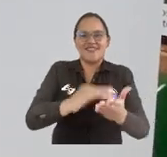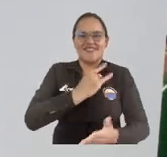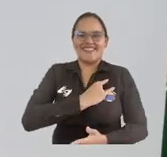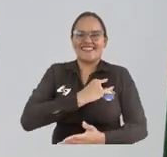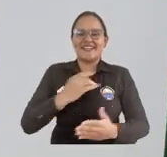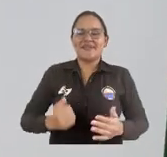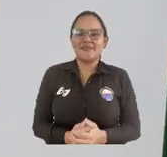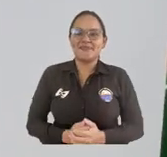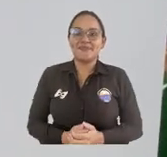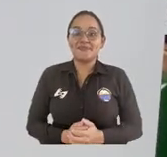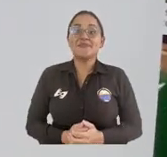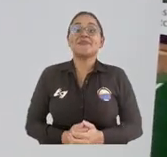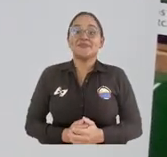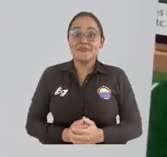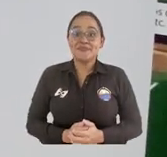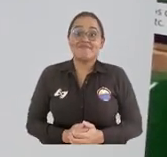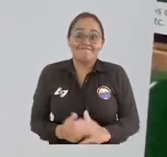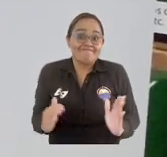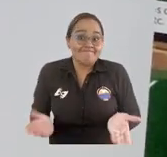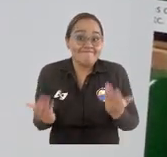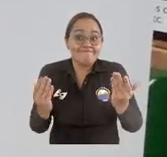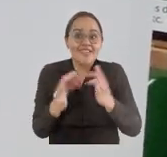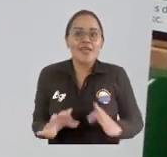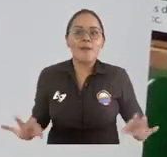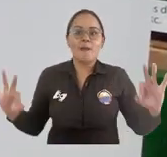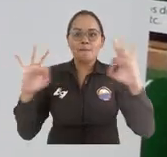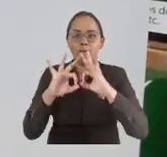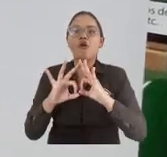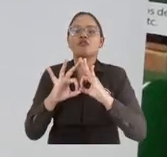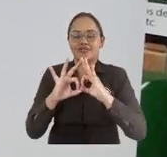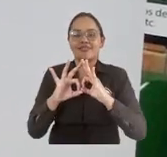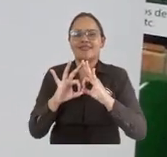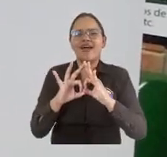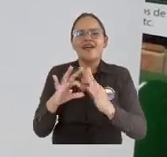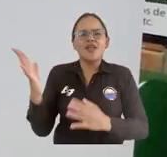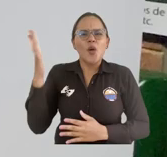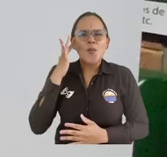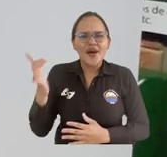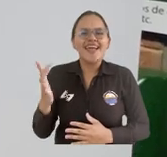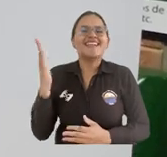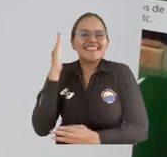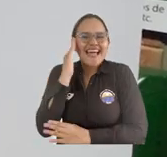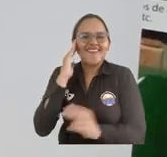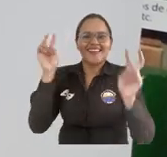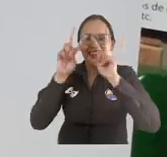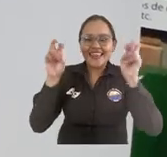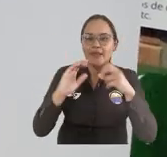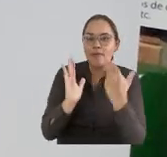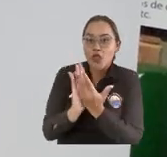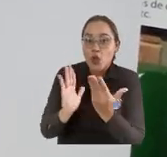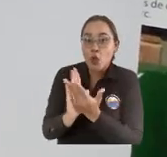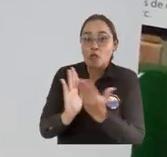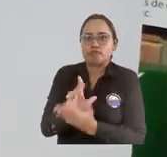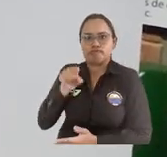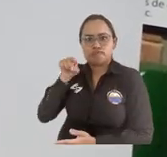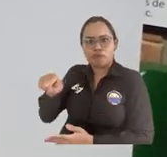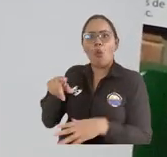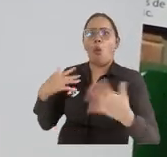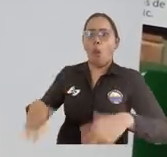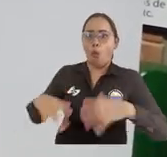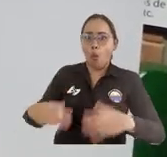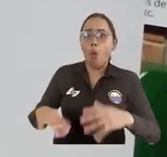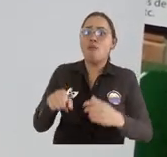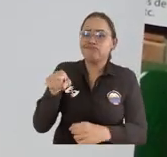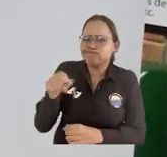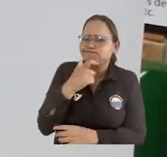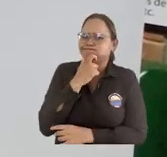Universidad de Magdalena es muy importante, toda vez que es una persona que sabe mucho en temas de educación y pues